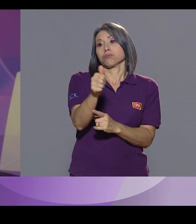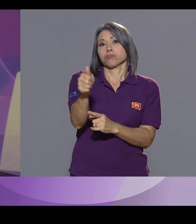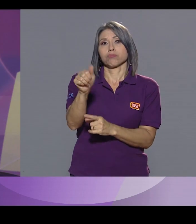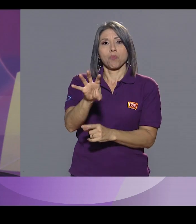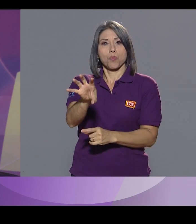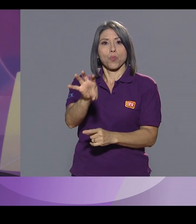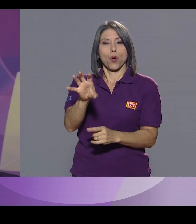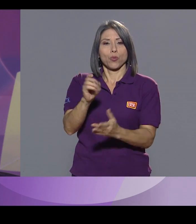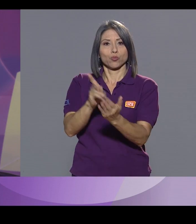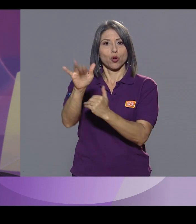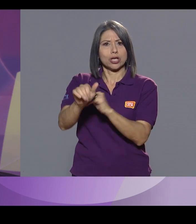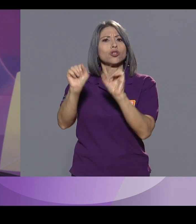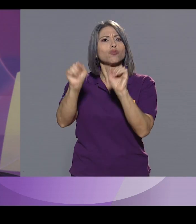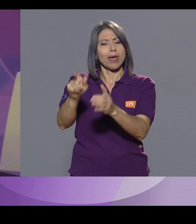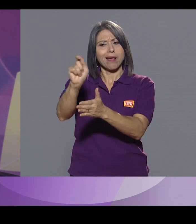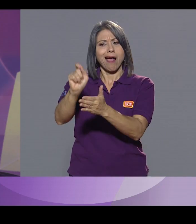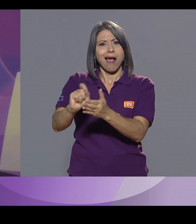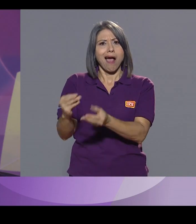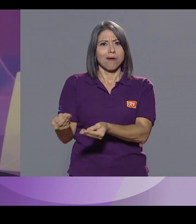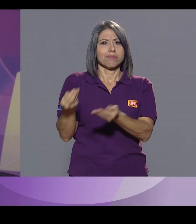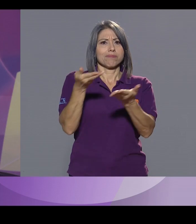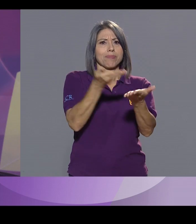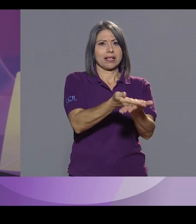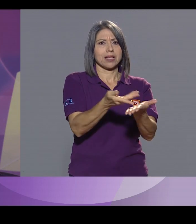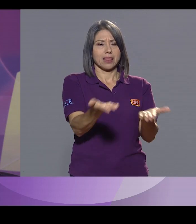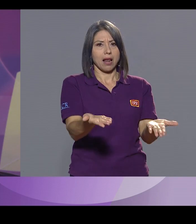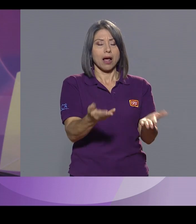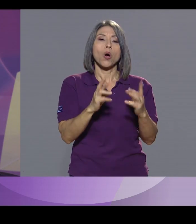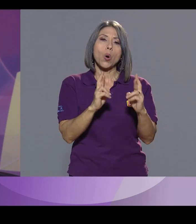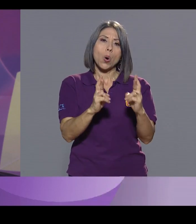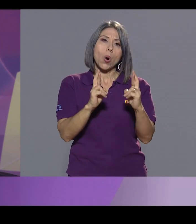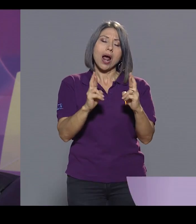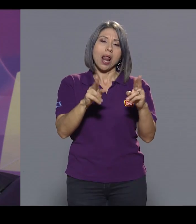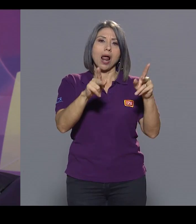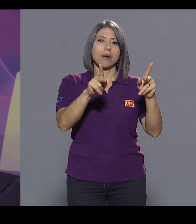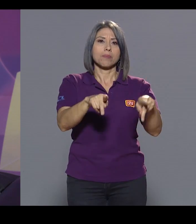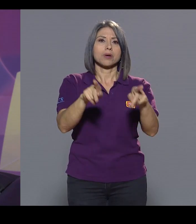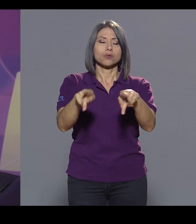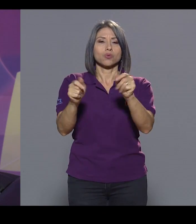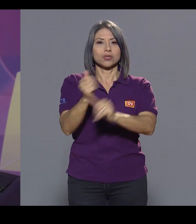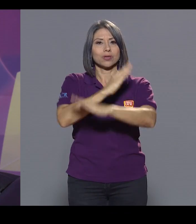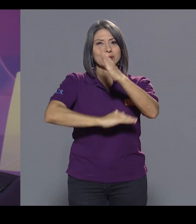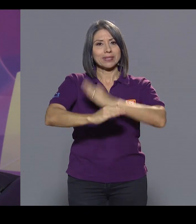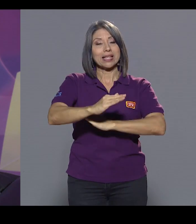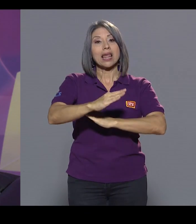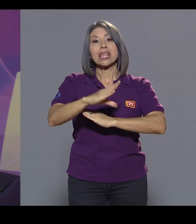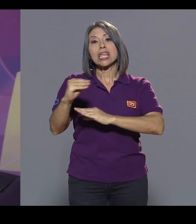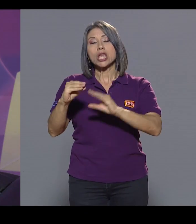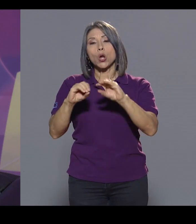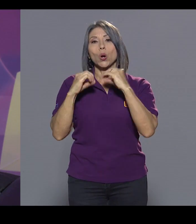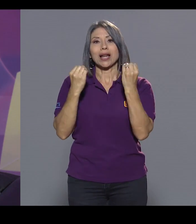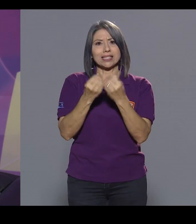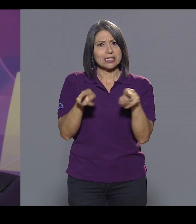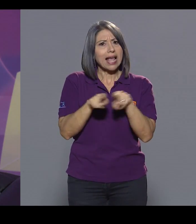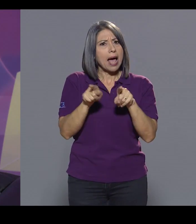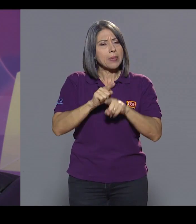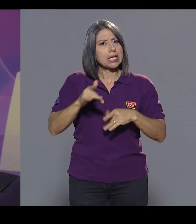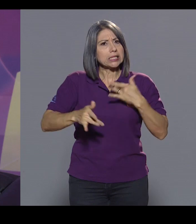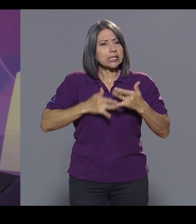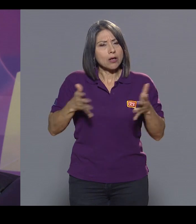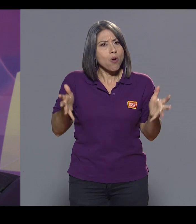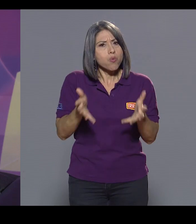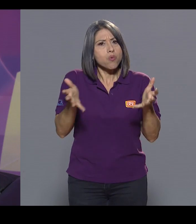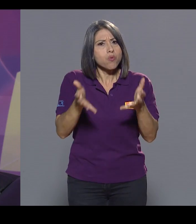propios proyectos. Entonces, ojalá que las organizaciones y las personas con discapacidad se animen también